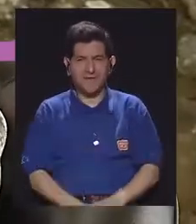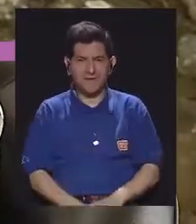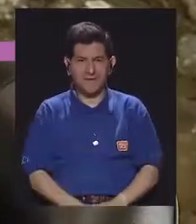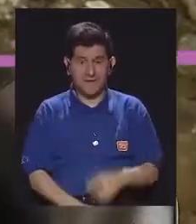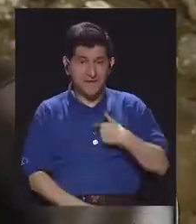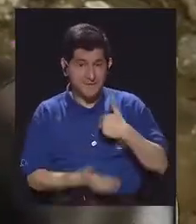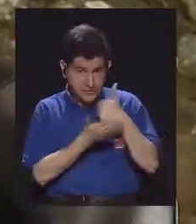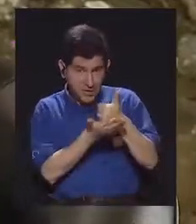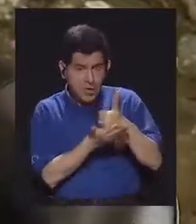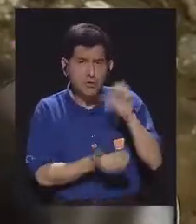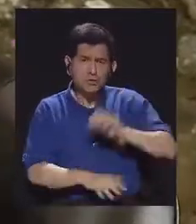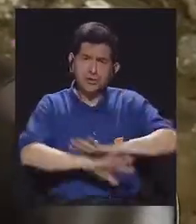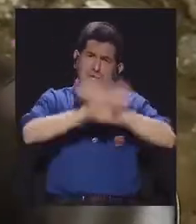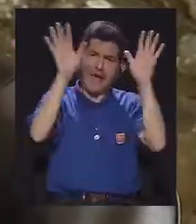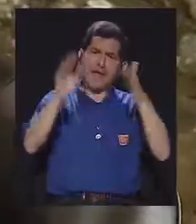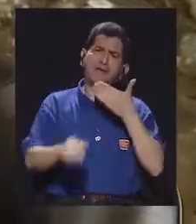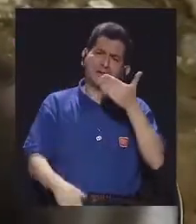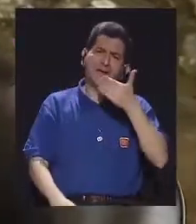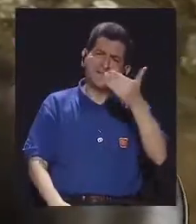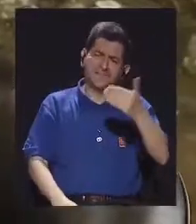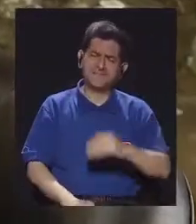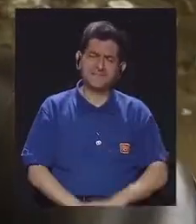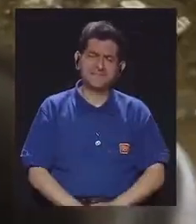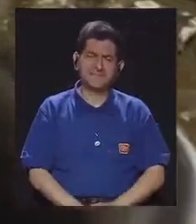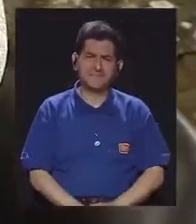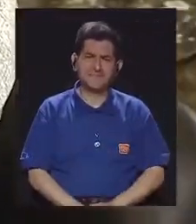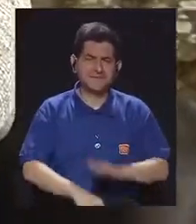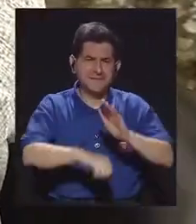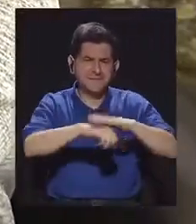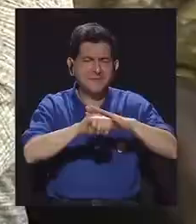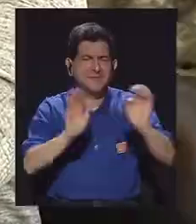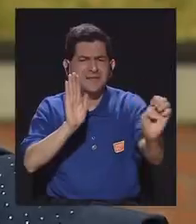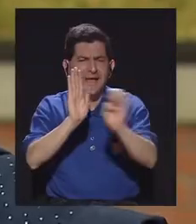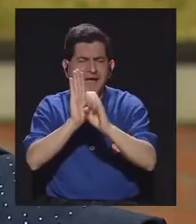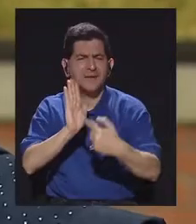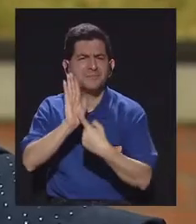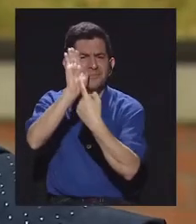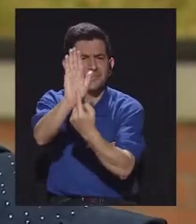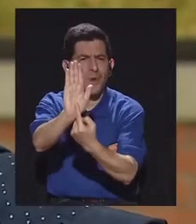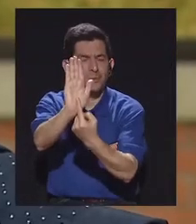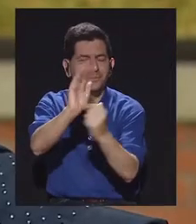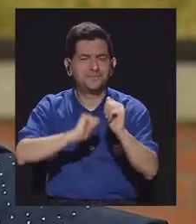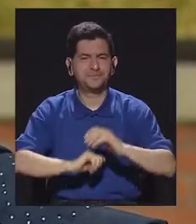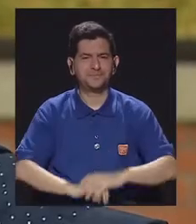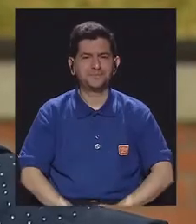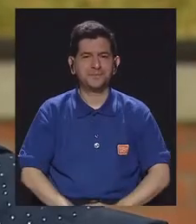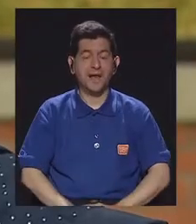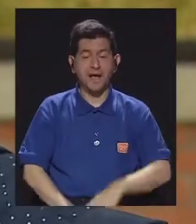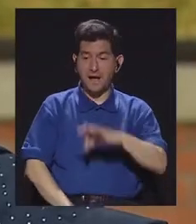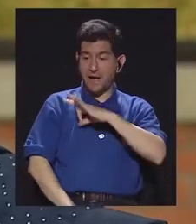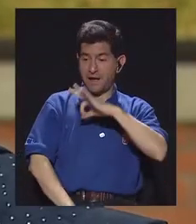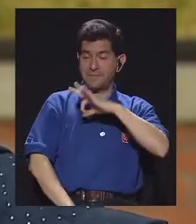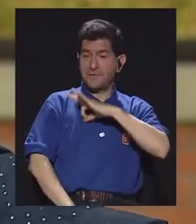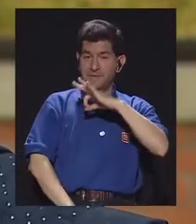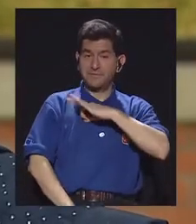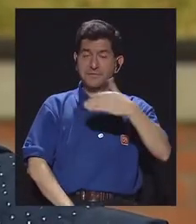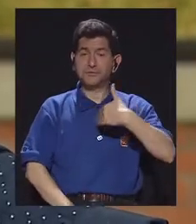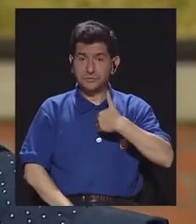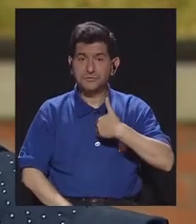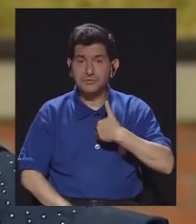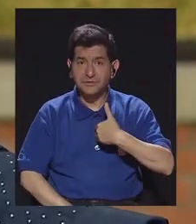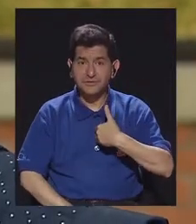Voy a ayudarle aquí también, ¿está bien? Claro que sí, muchísimas gracias. Que nos puede ayudar a ejemplificar un poquito. Por ejemplo, nos trae beneficios a